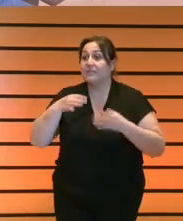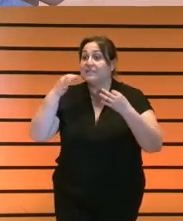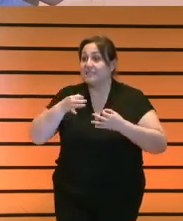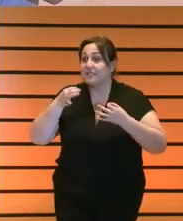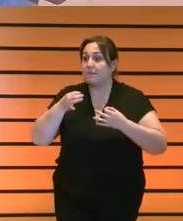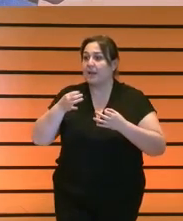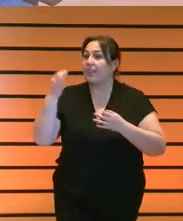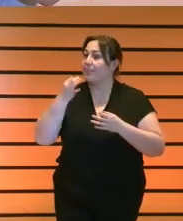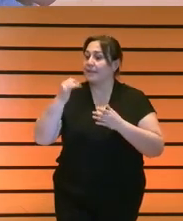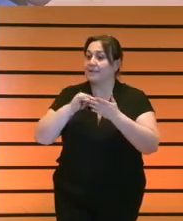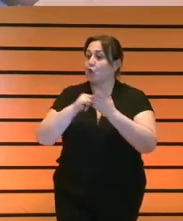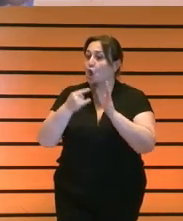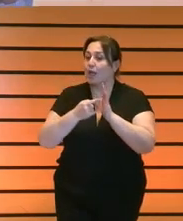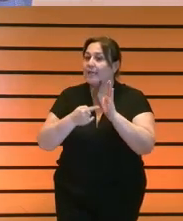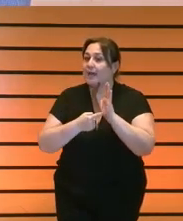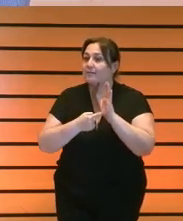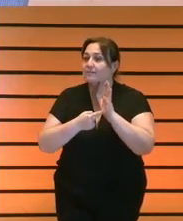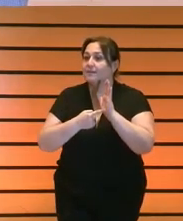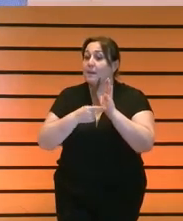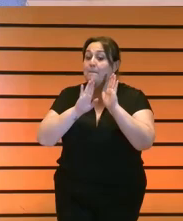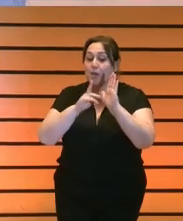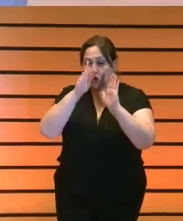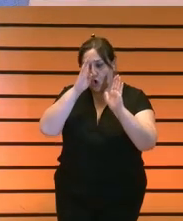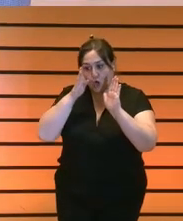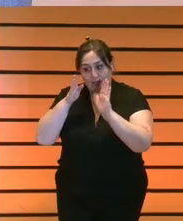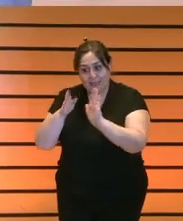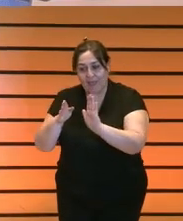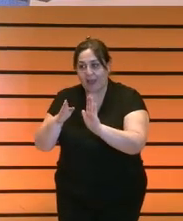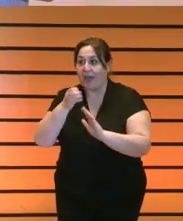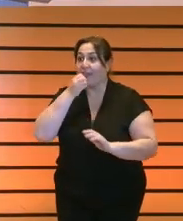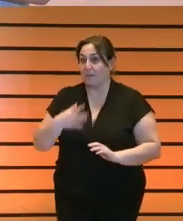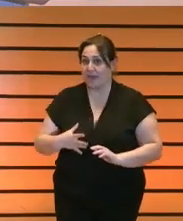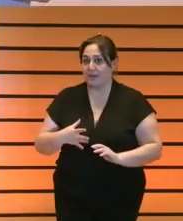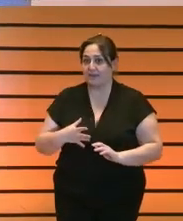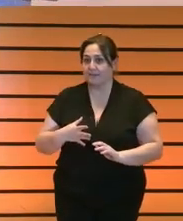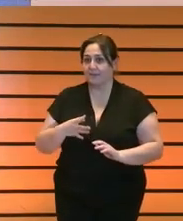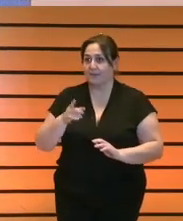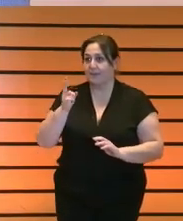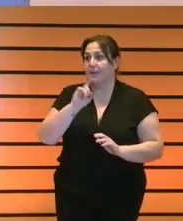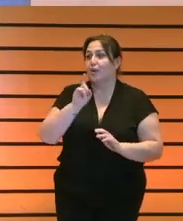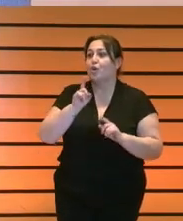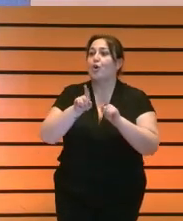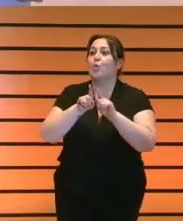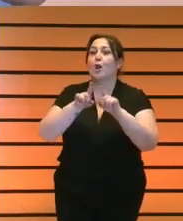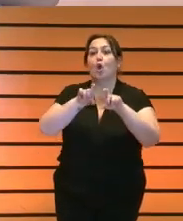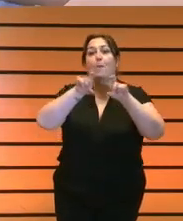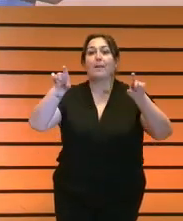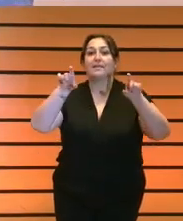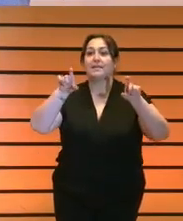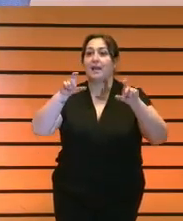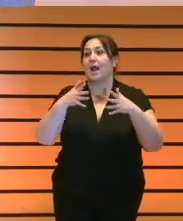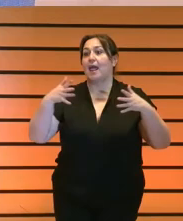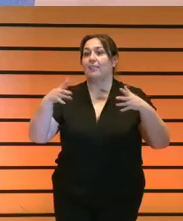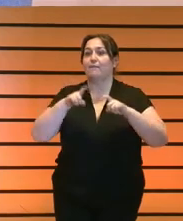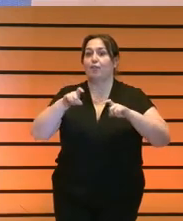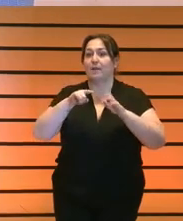que ser una tecnología dirigida hacia el bien, por simplificarlo, ¿no? Uno de los lemas de una gran compañía informática era "Do no evil",